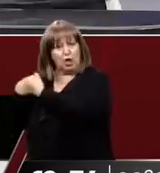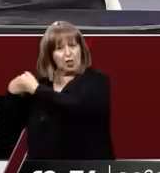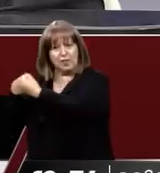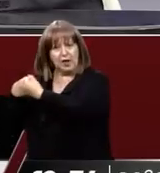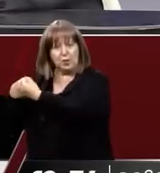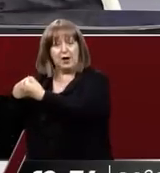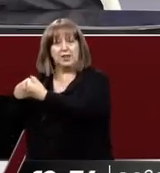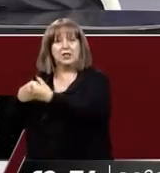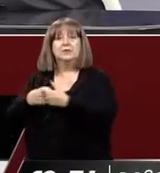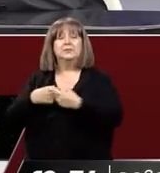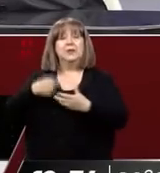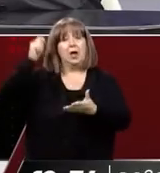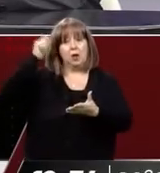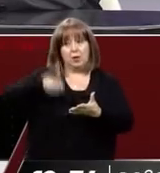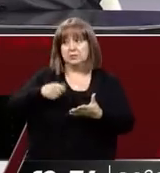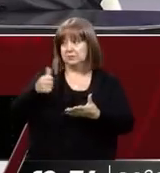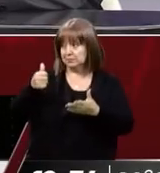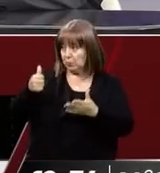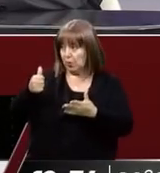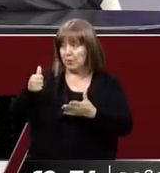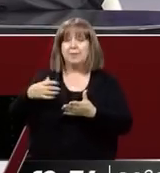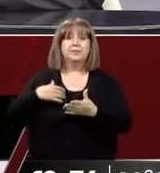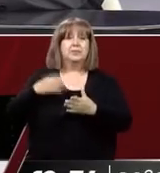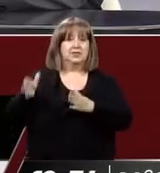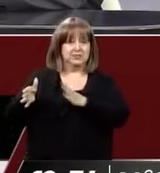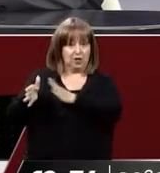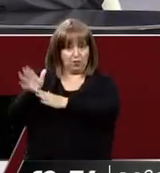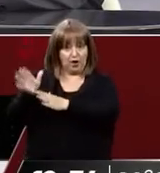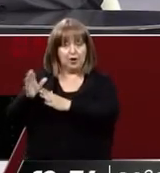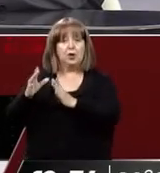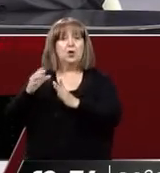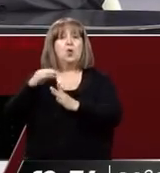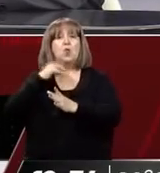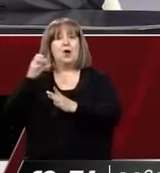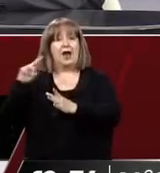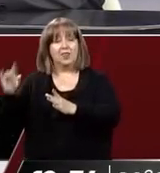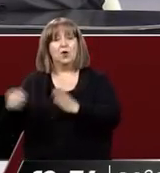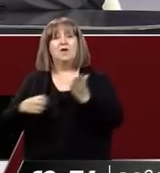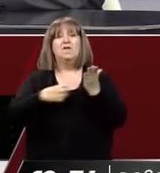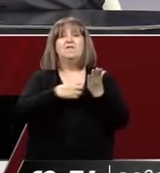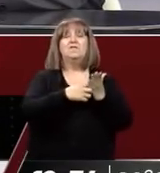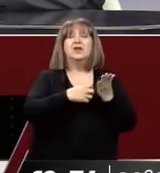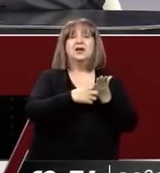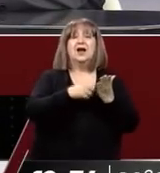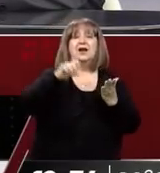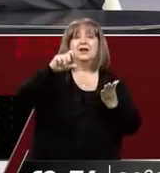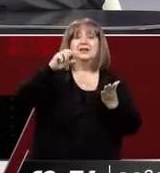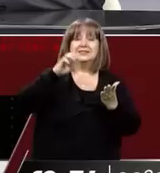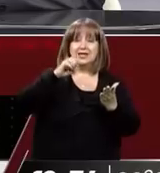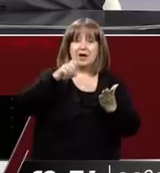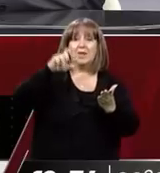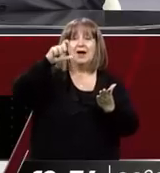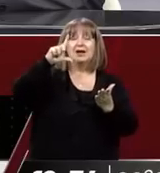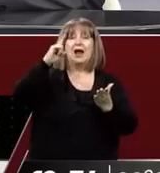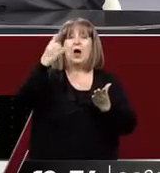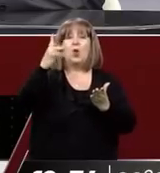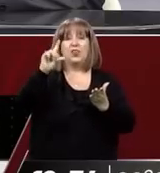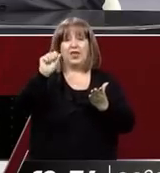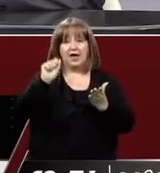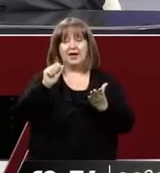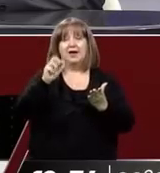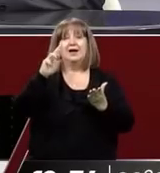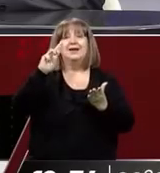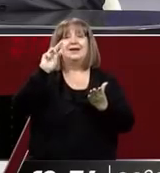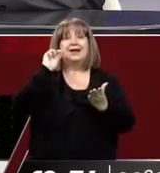lado estuvimos hablando esta tarde con la fiscal y Claudia ríos que llevó adelante la investigación que arrancó allá por el mes de febrero